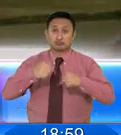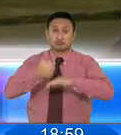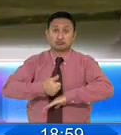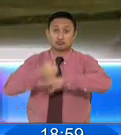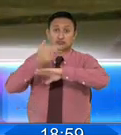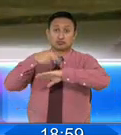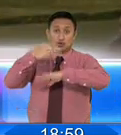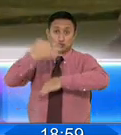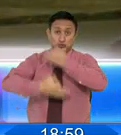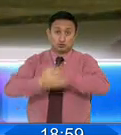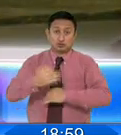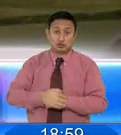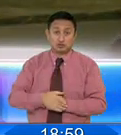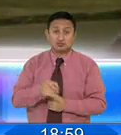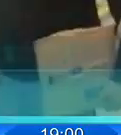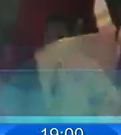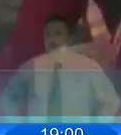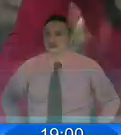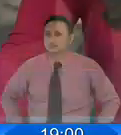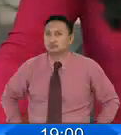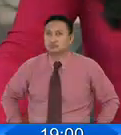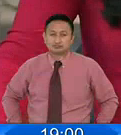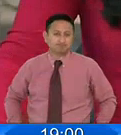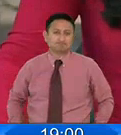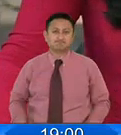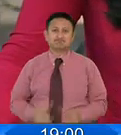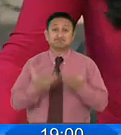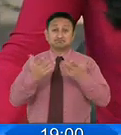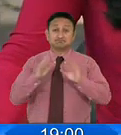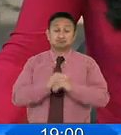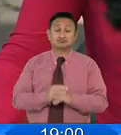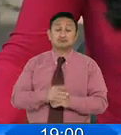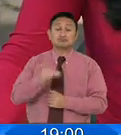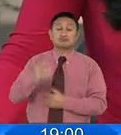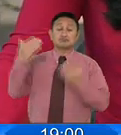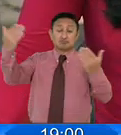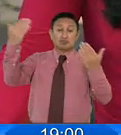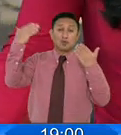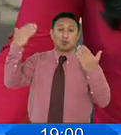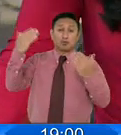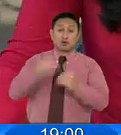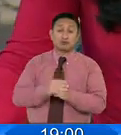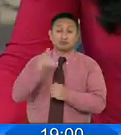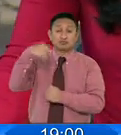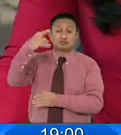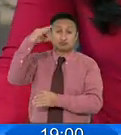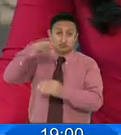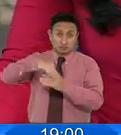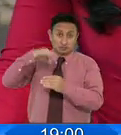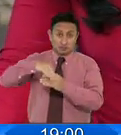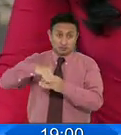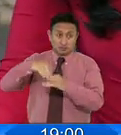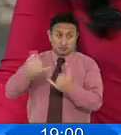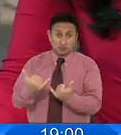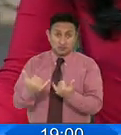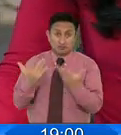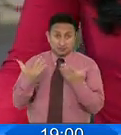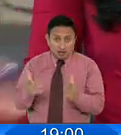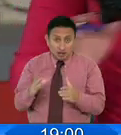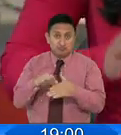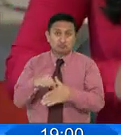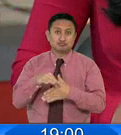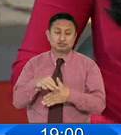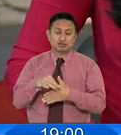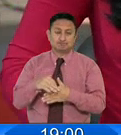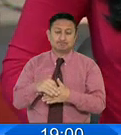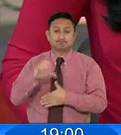Justicia. Continúan ustedes con más información. Buenas noches. El futuro de Álvaro Noboa para las próximas elecciones aún es incierto. Desde el Consejo